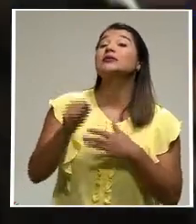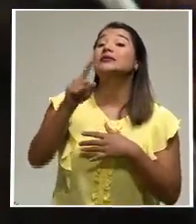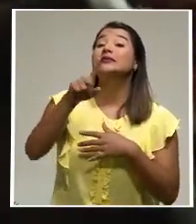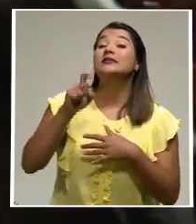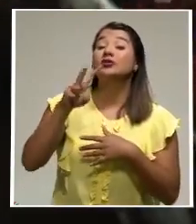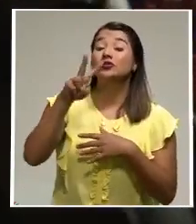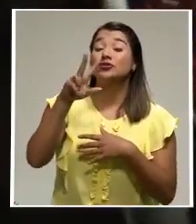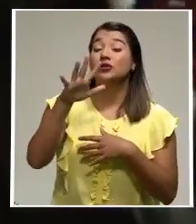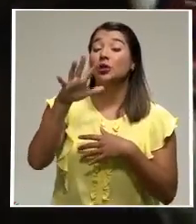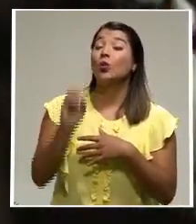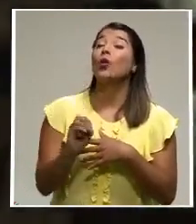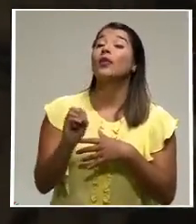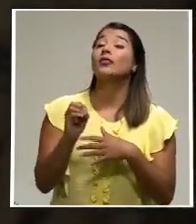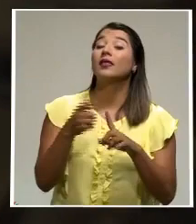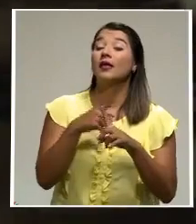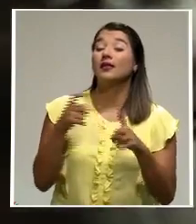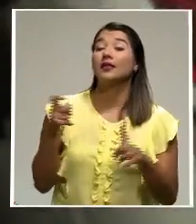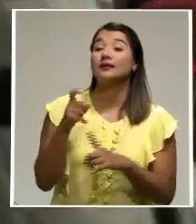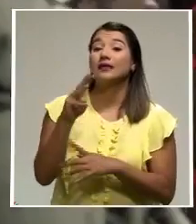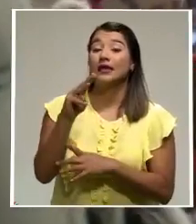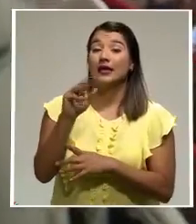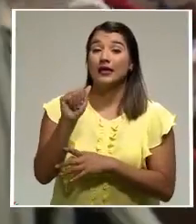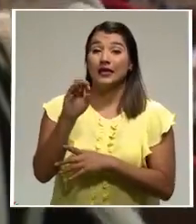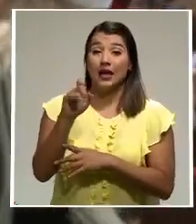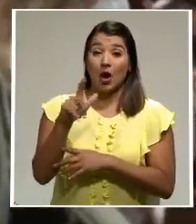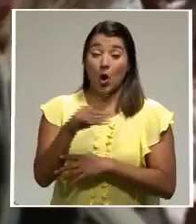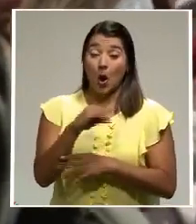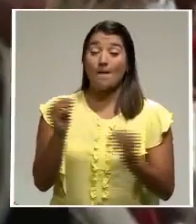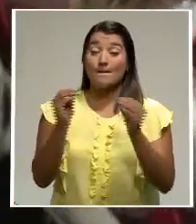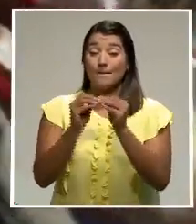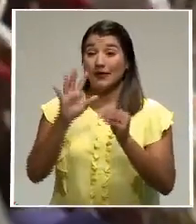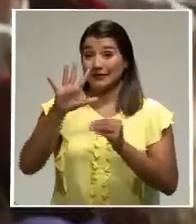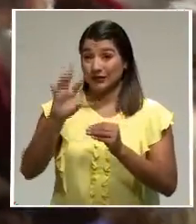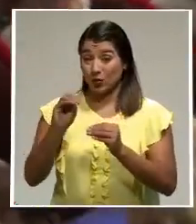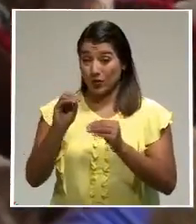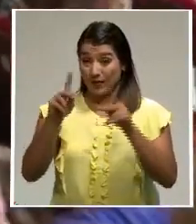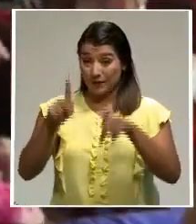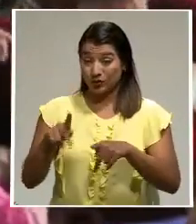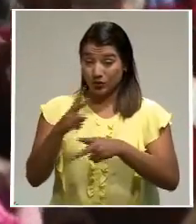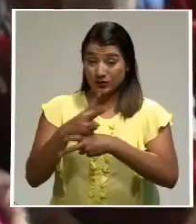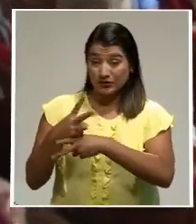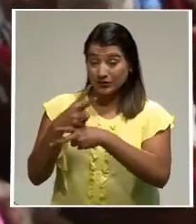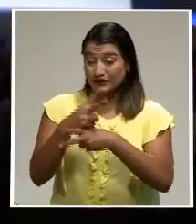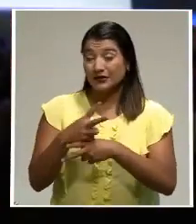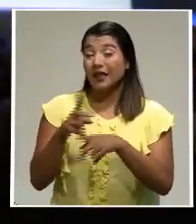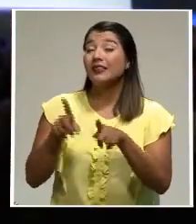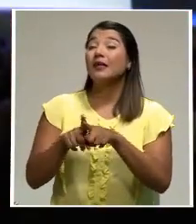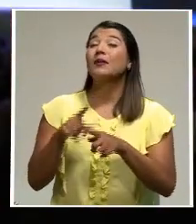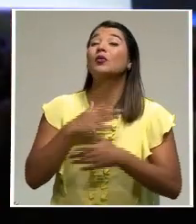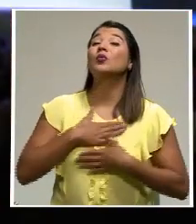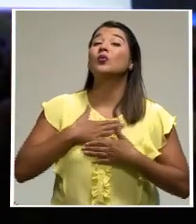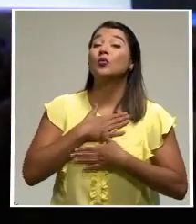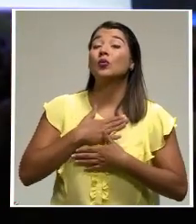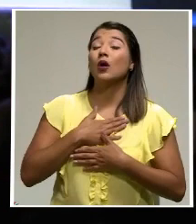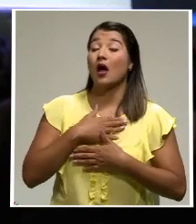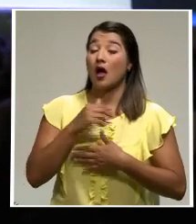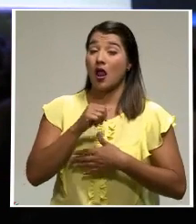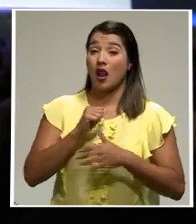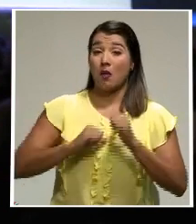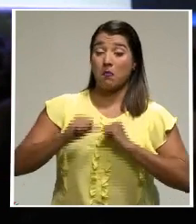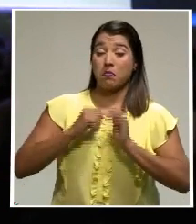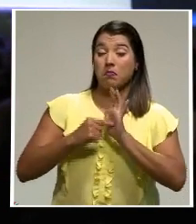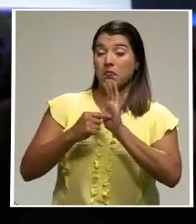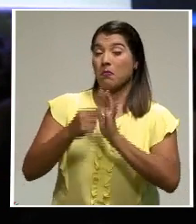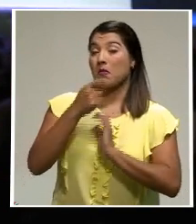de 7 residencias madrileñas y 50 cuidadores, también inmunizados, disfrutaron del show humorístico del actor Santi